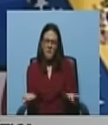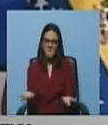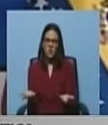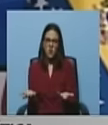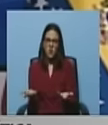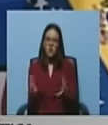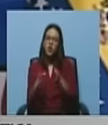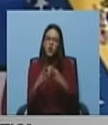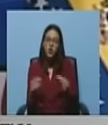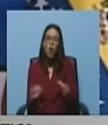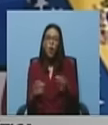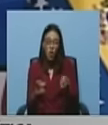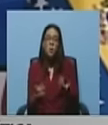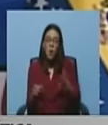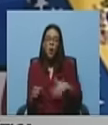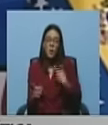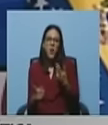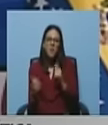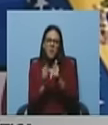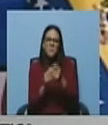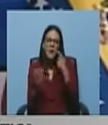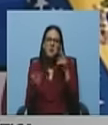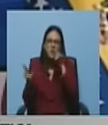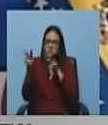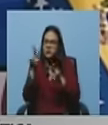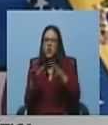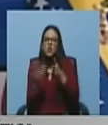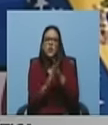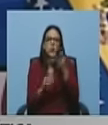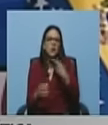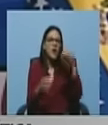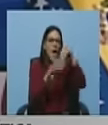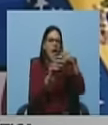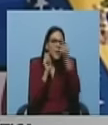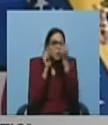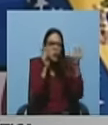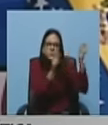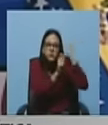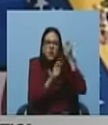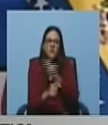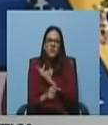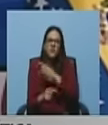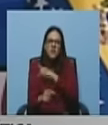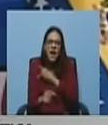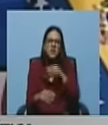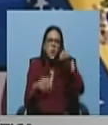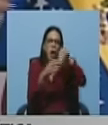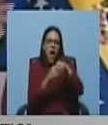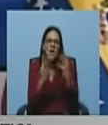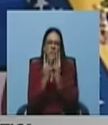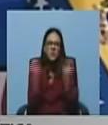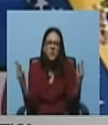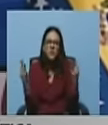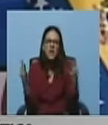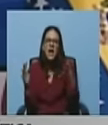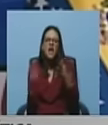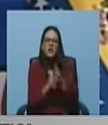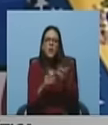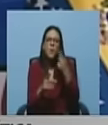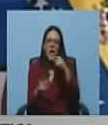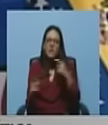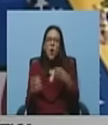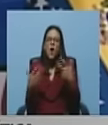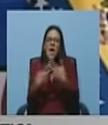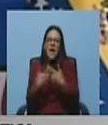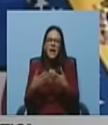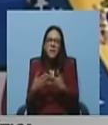Todo forma parte, si usted quiere infiltrarse en filas de un adversario,